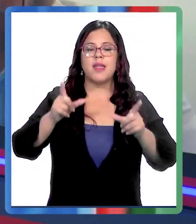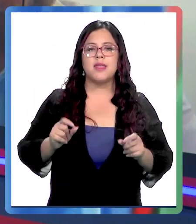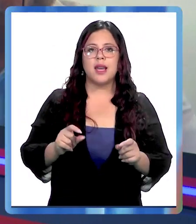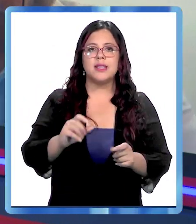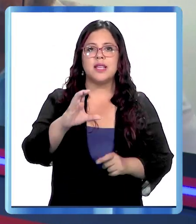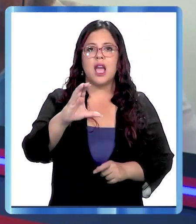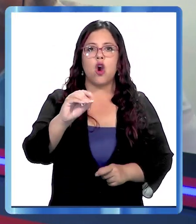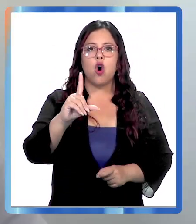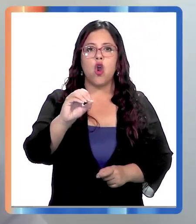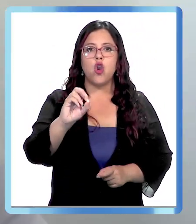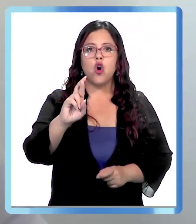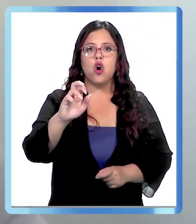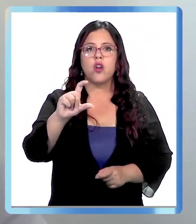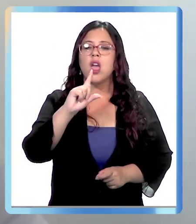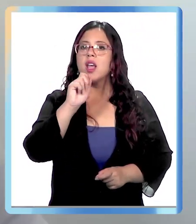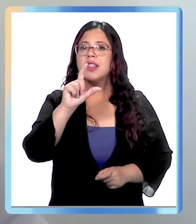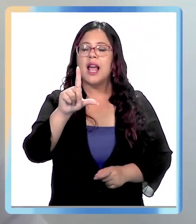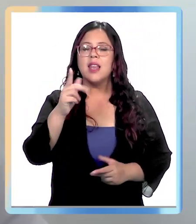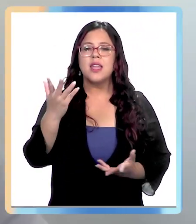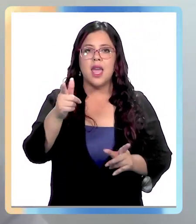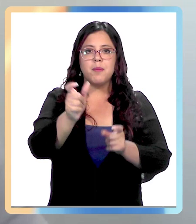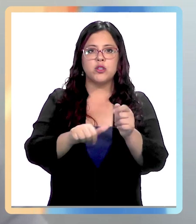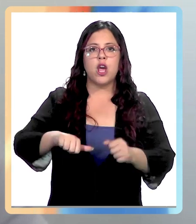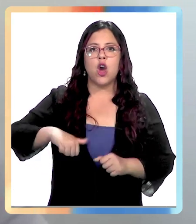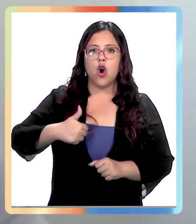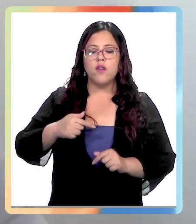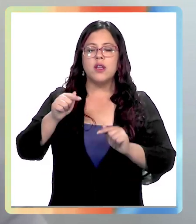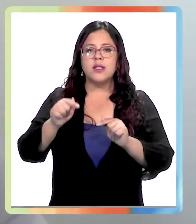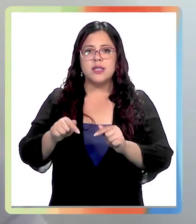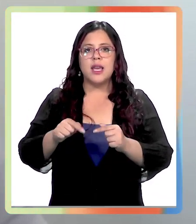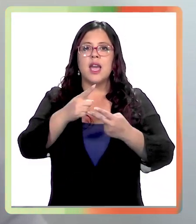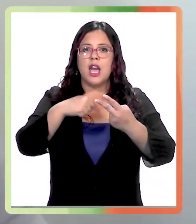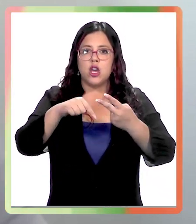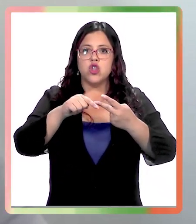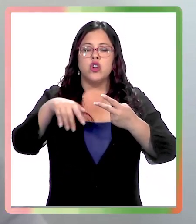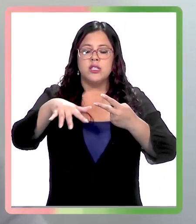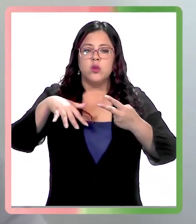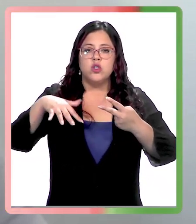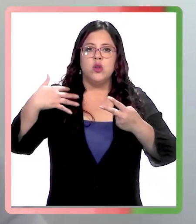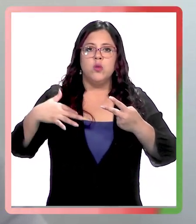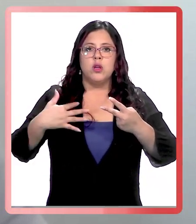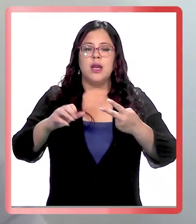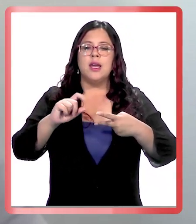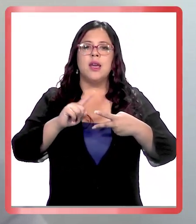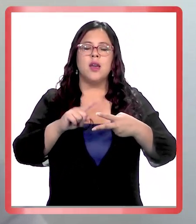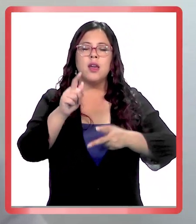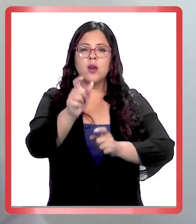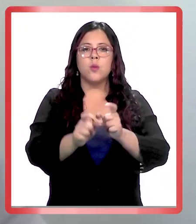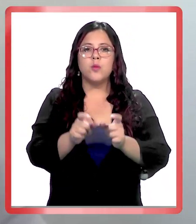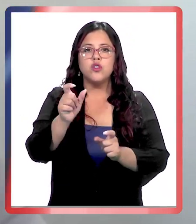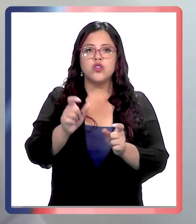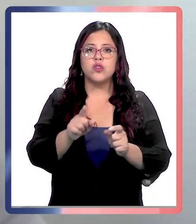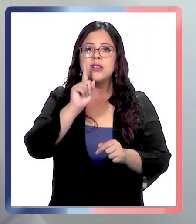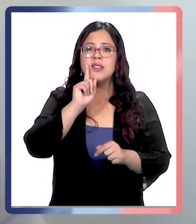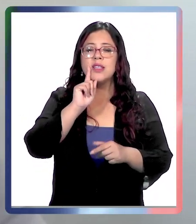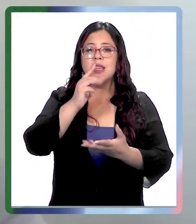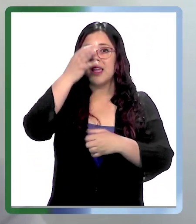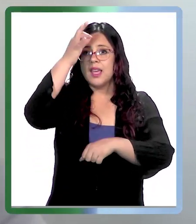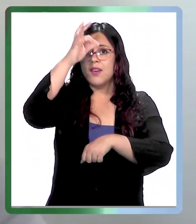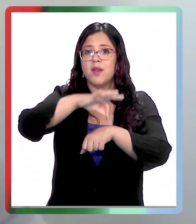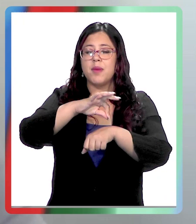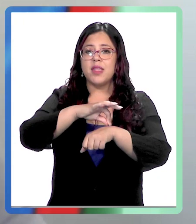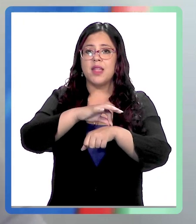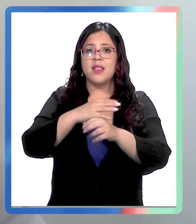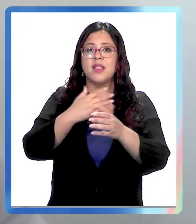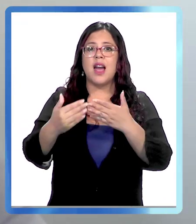da esto también? Bueno, sí, efectivamente, estamos viendo un aumento de la incidencia de cáncer colorectal en